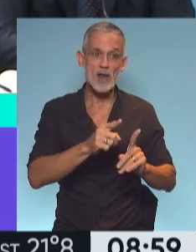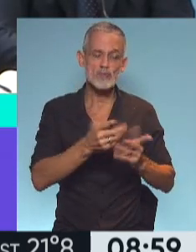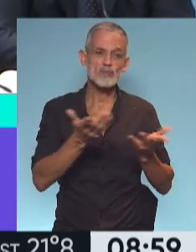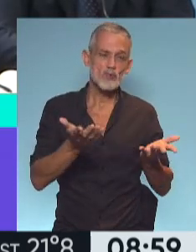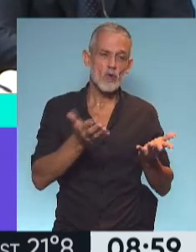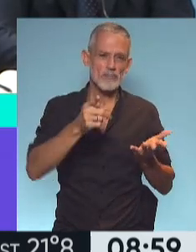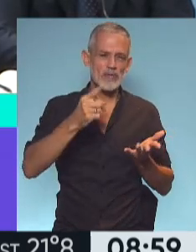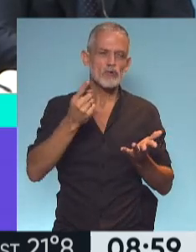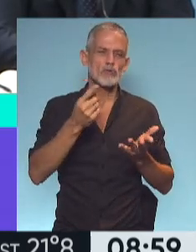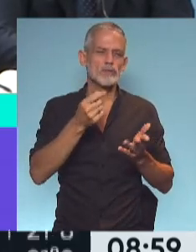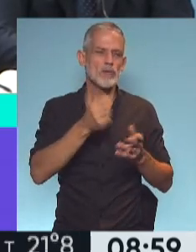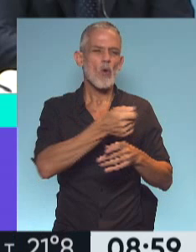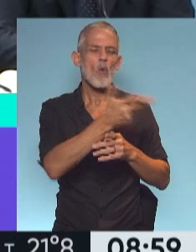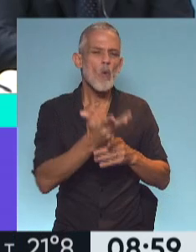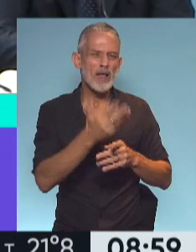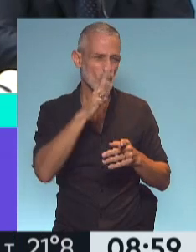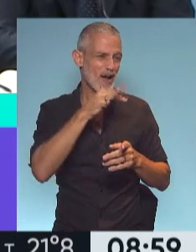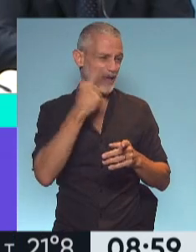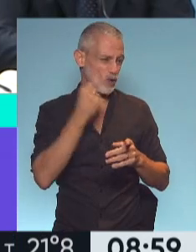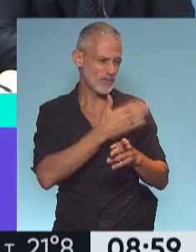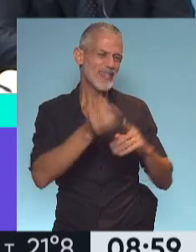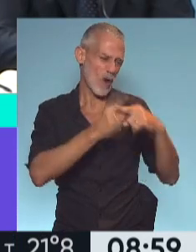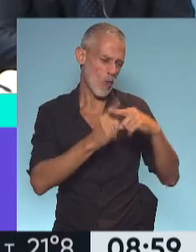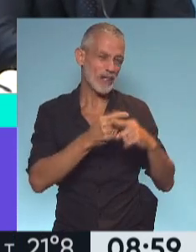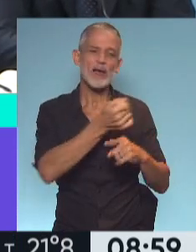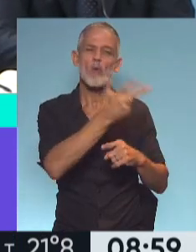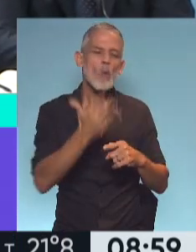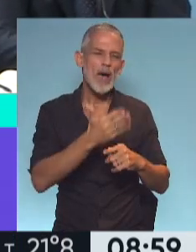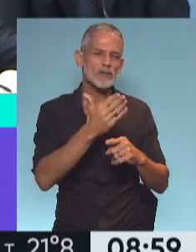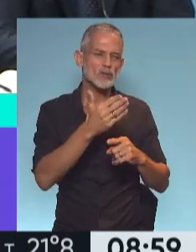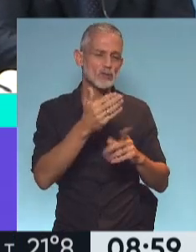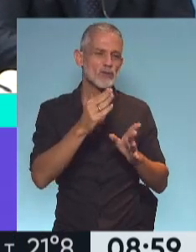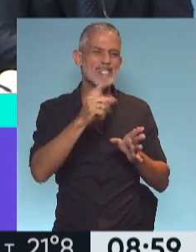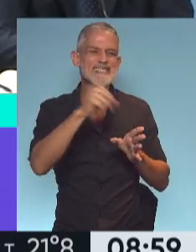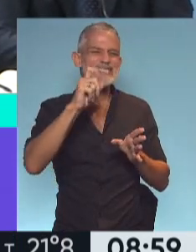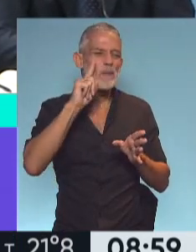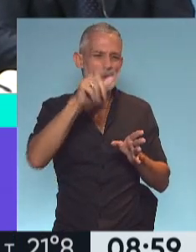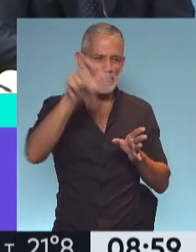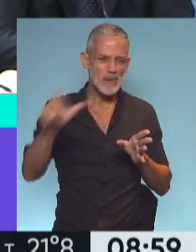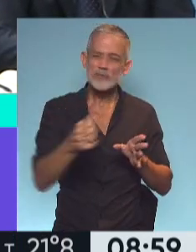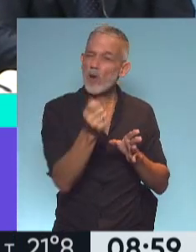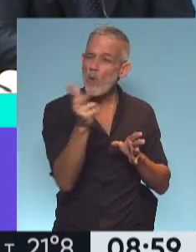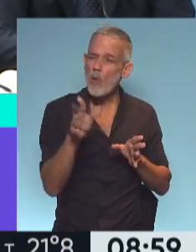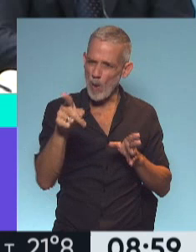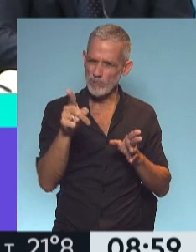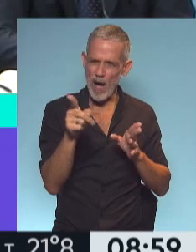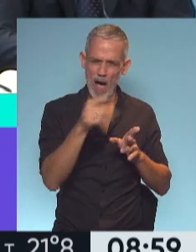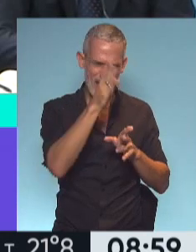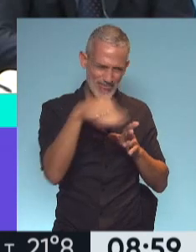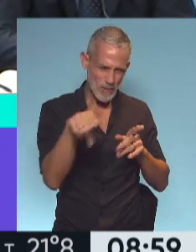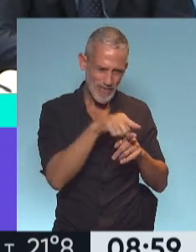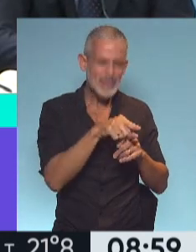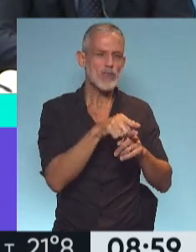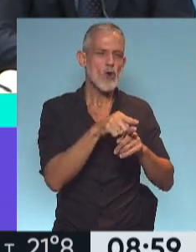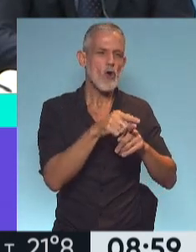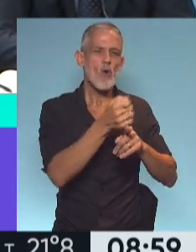que son la incidencia de casos en los últimos 14 días, es decir, el número de casos cada 100.000 habitantes, y la razón de casos, es decir,